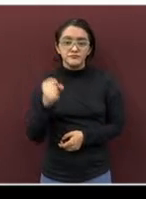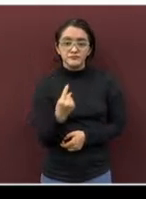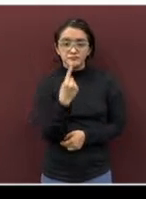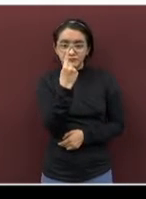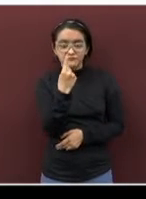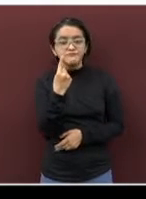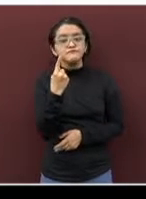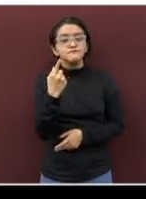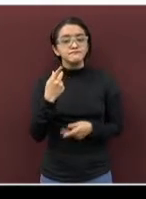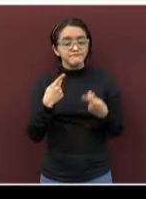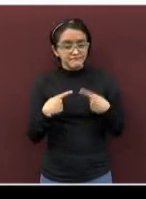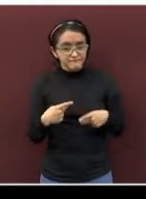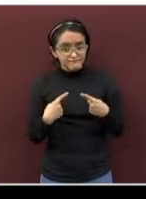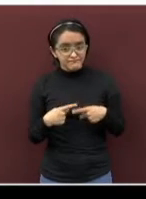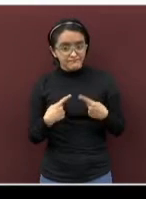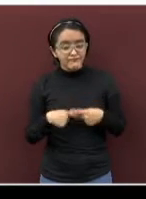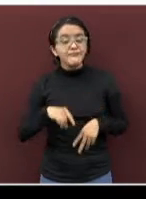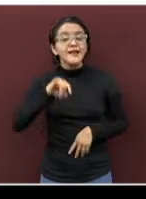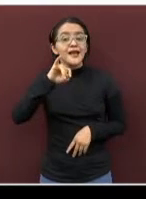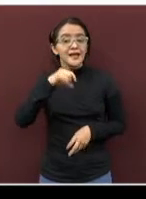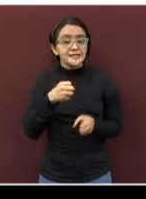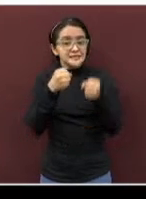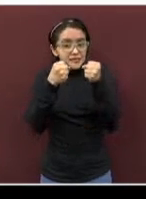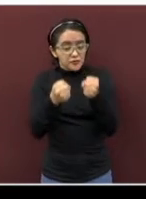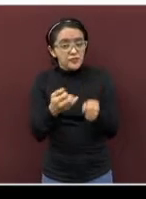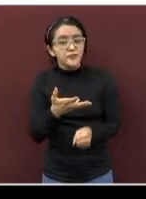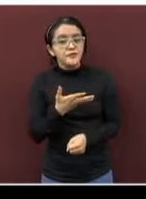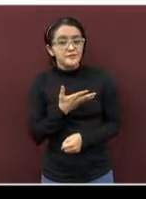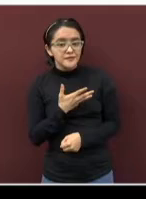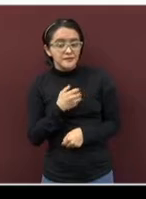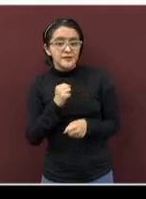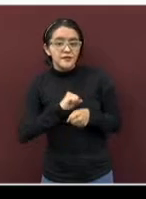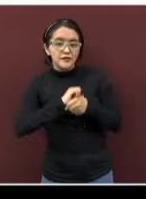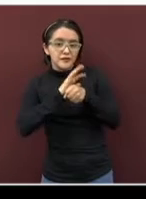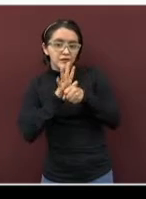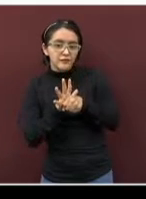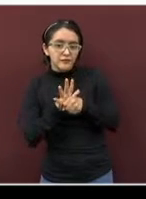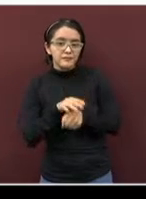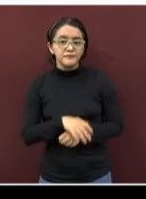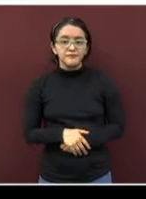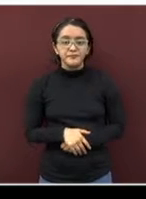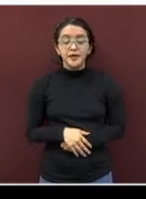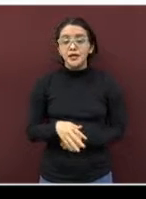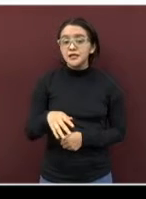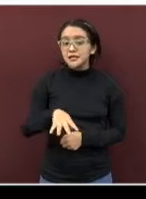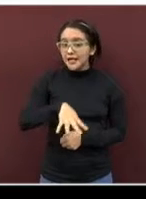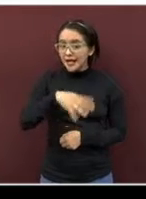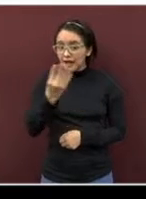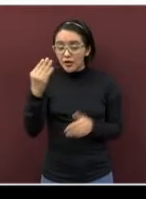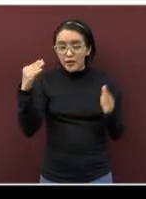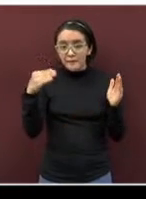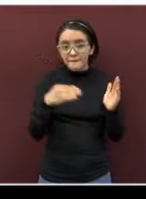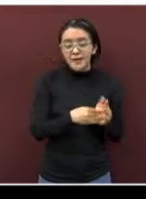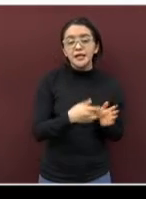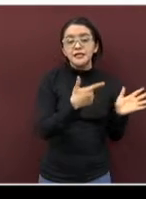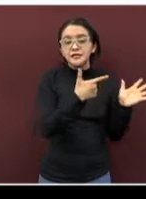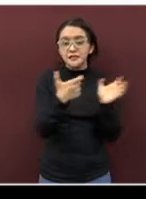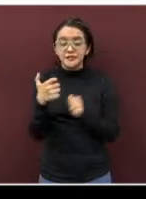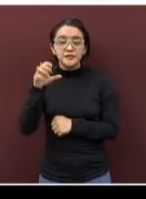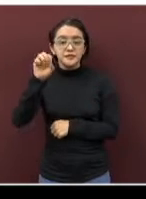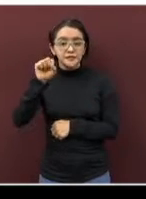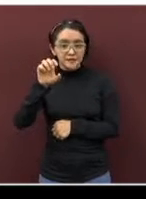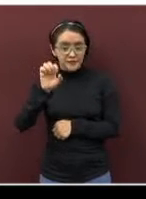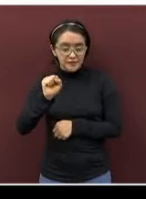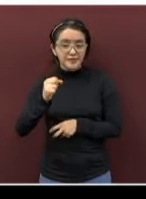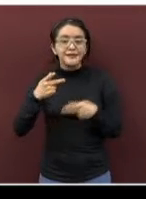que han dado resultado positivo al sharq o 2 y 14 1770 los